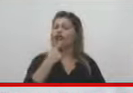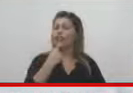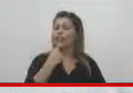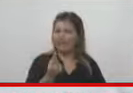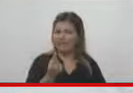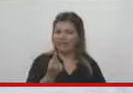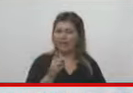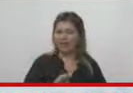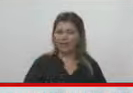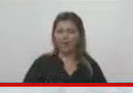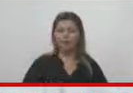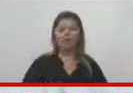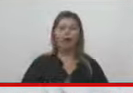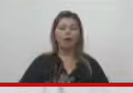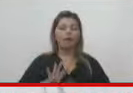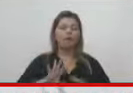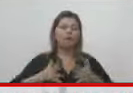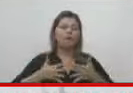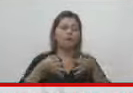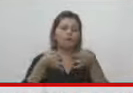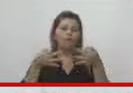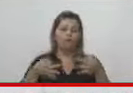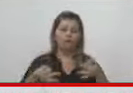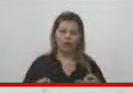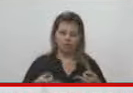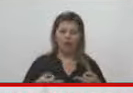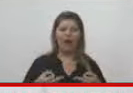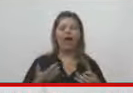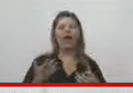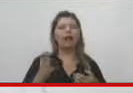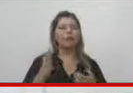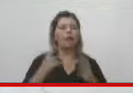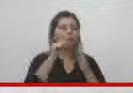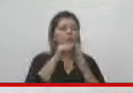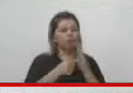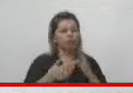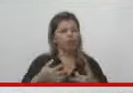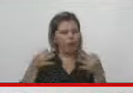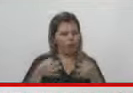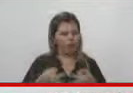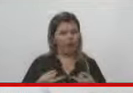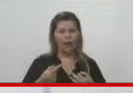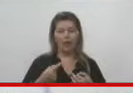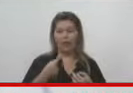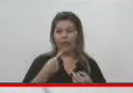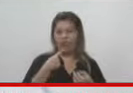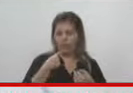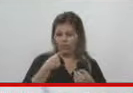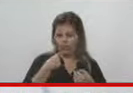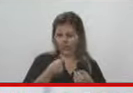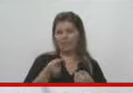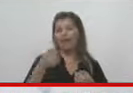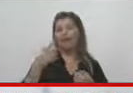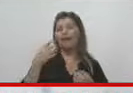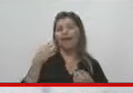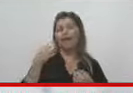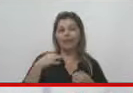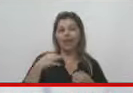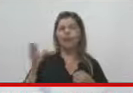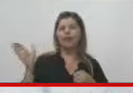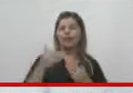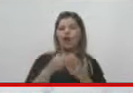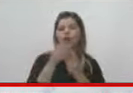como formalidad, como requisitos formales? Que se ha refrendado conjuntamente por todos los